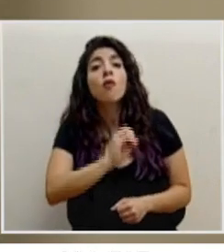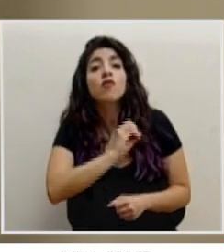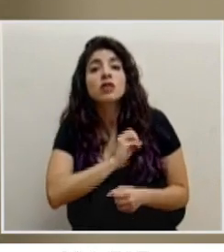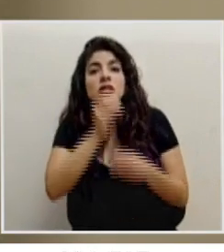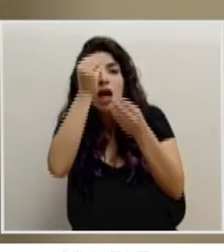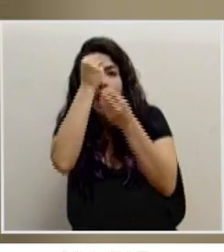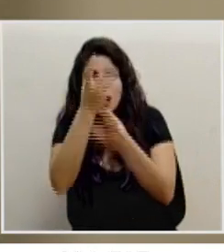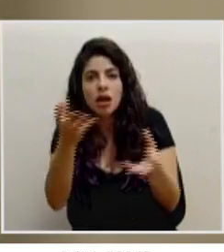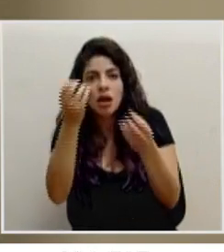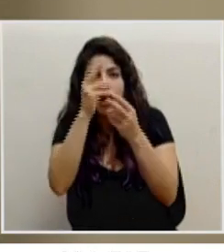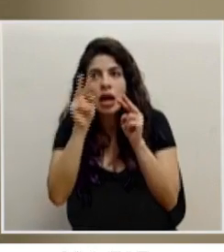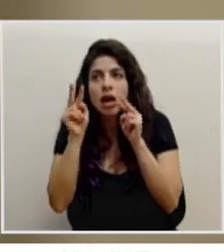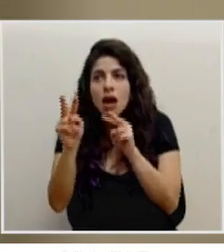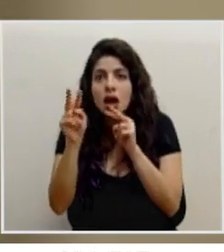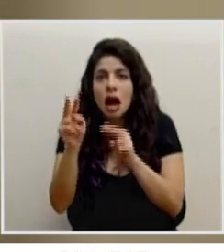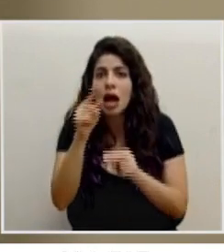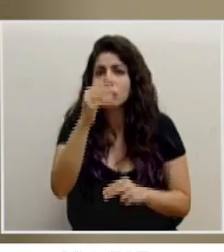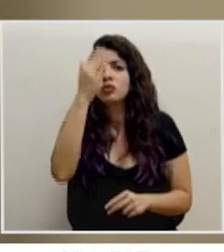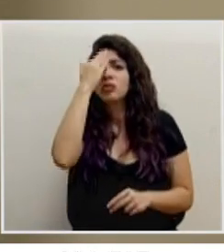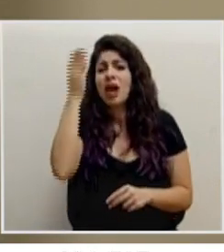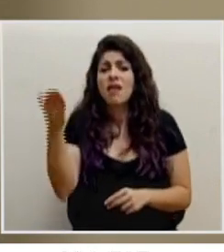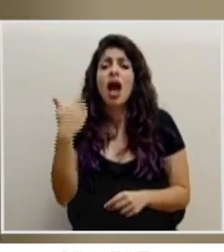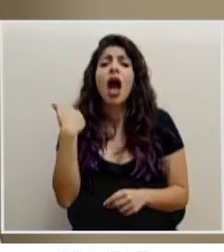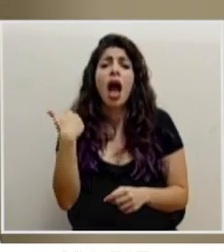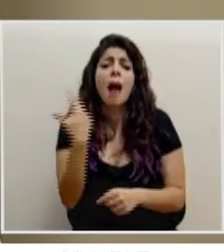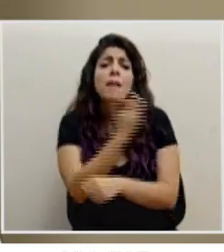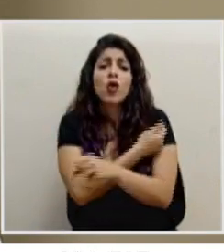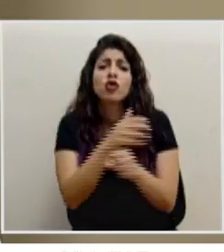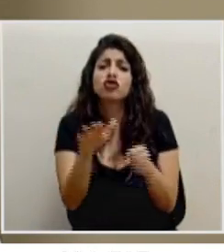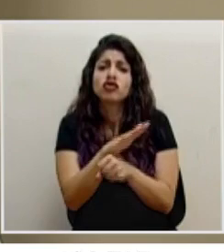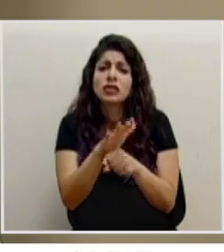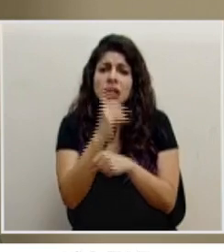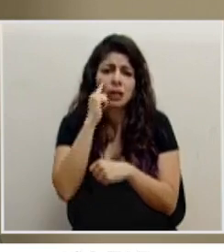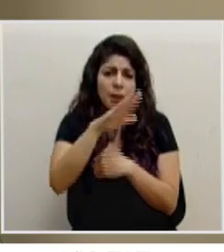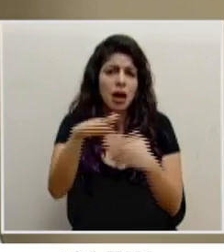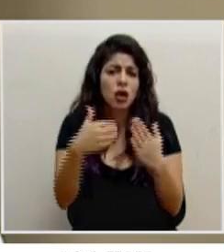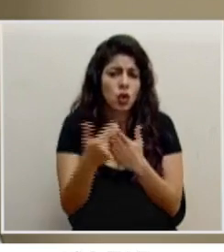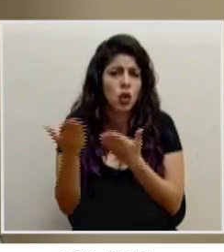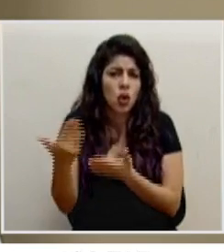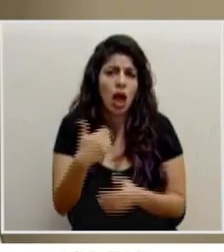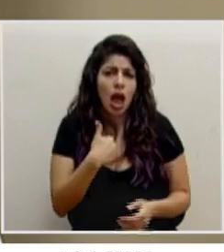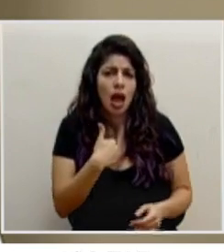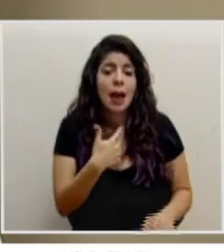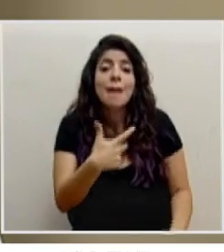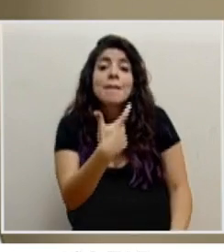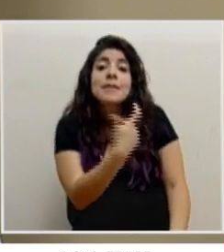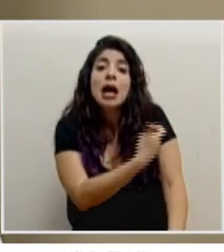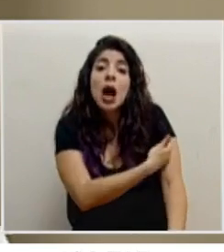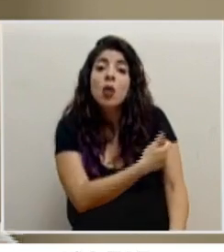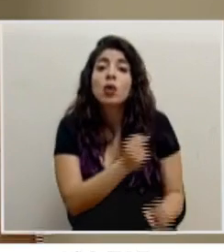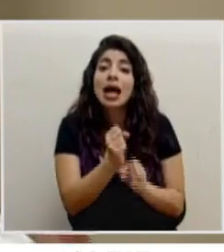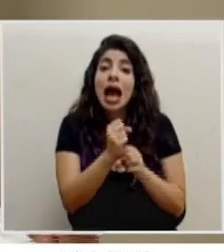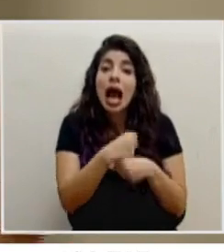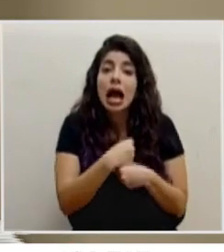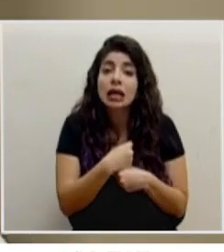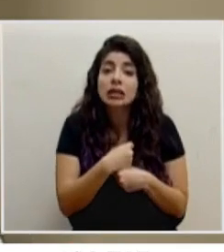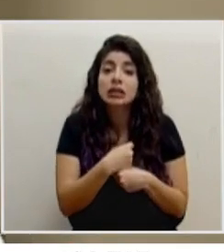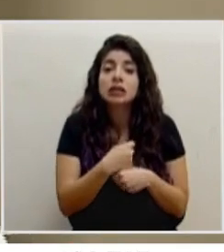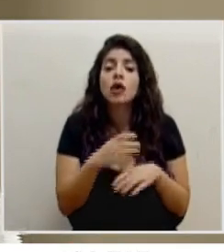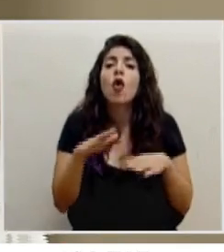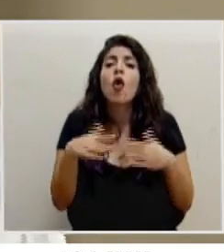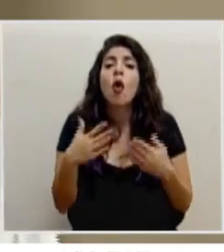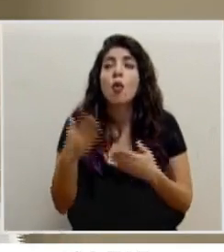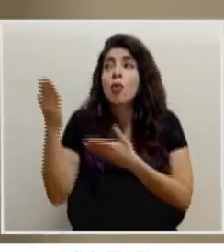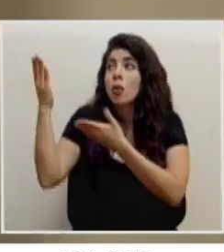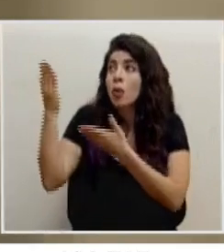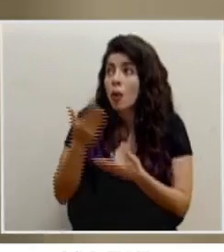oficiales, con la seguridad de que habrá dosis para todos los grupos priorizados. La vacunación se irá realizando de acuerdo a conforme llegue